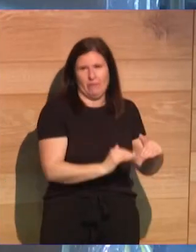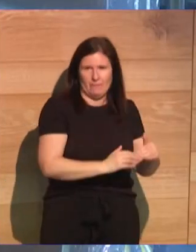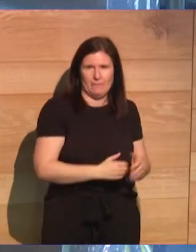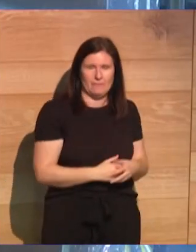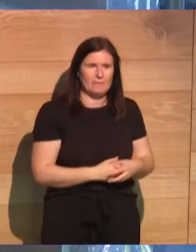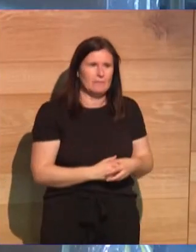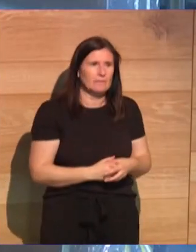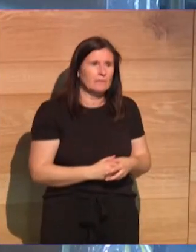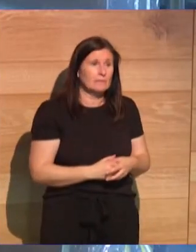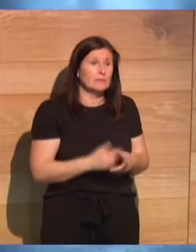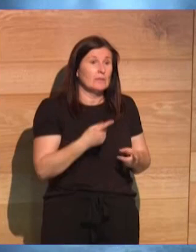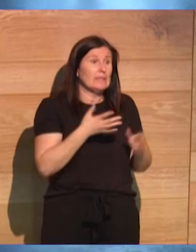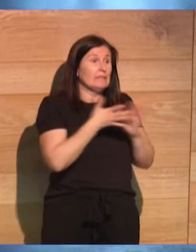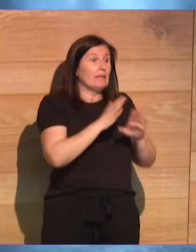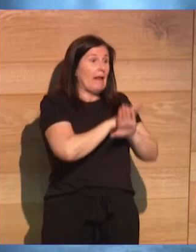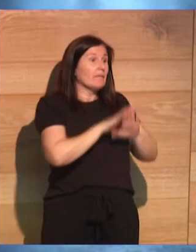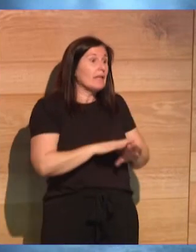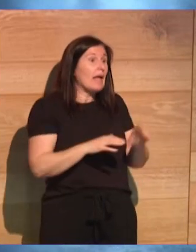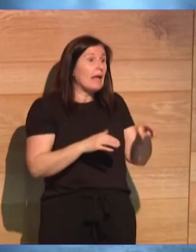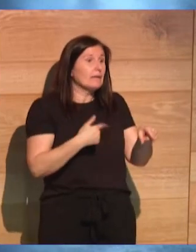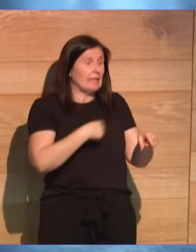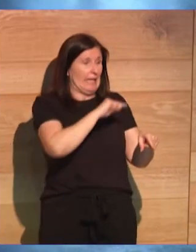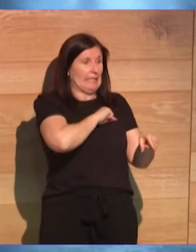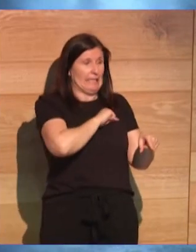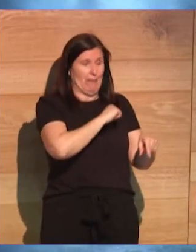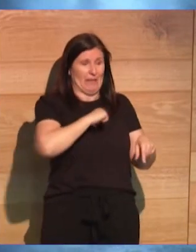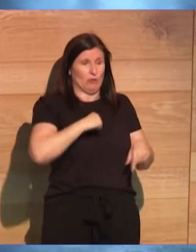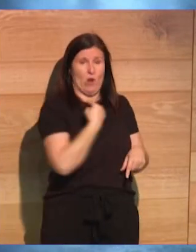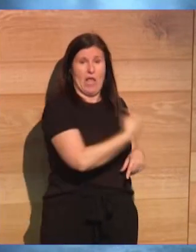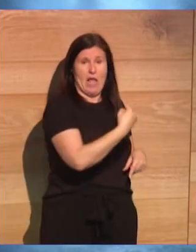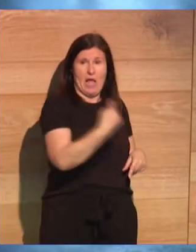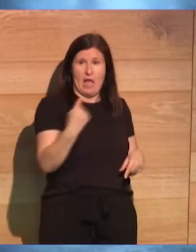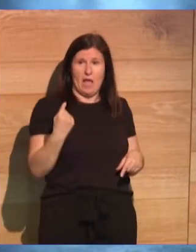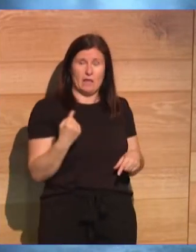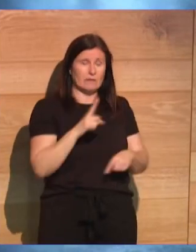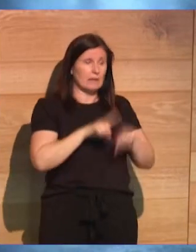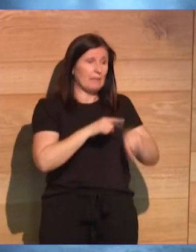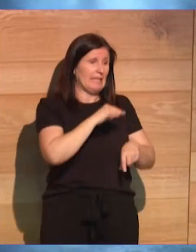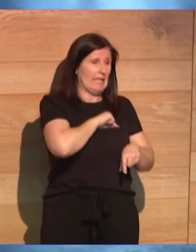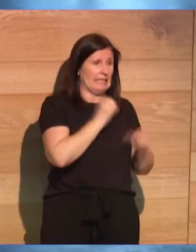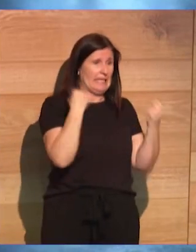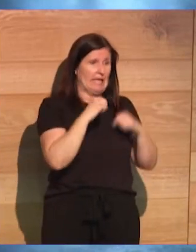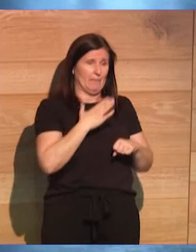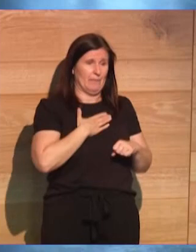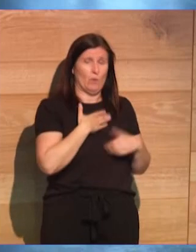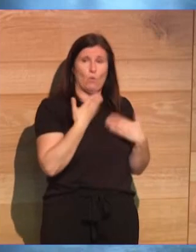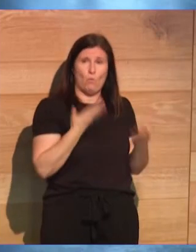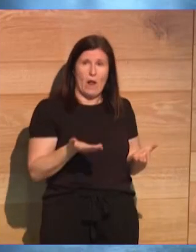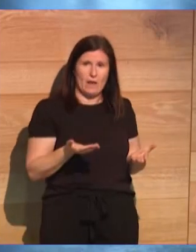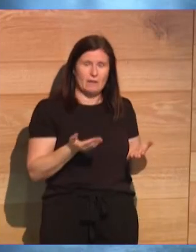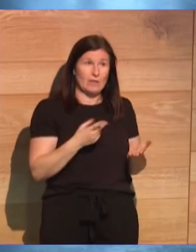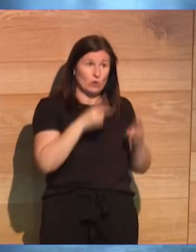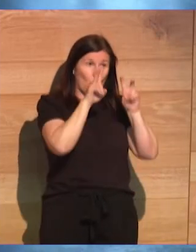final estamos apelando de alguna manera a la ética personal, a la ética que tenga cada uno, y eso conecta mucho con un